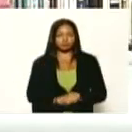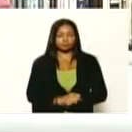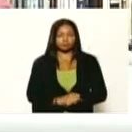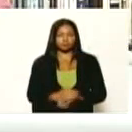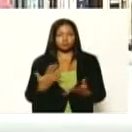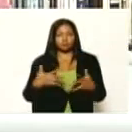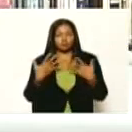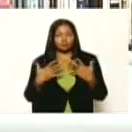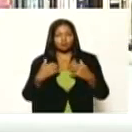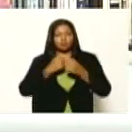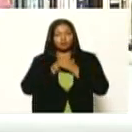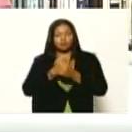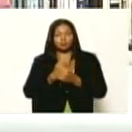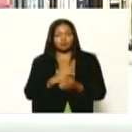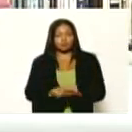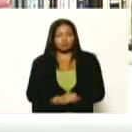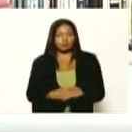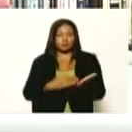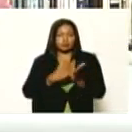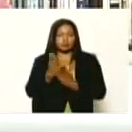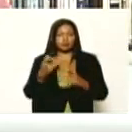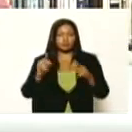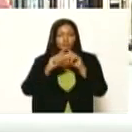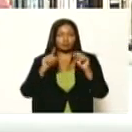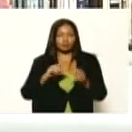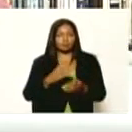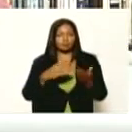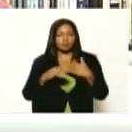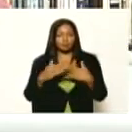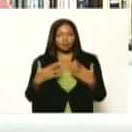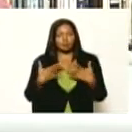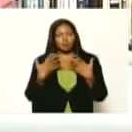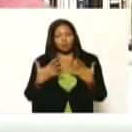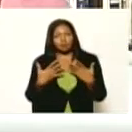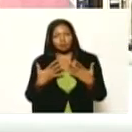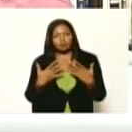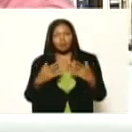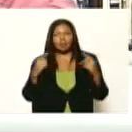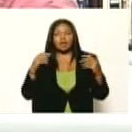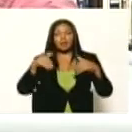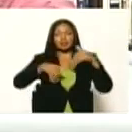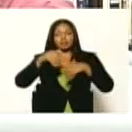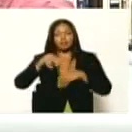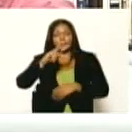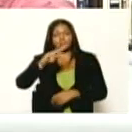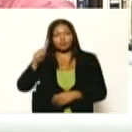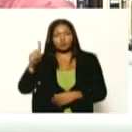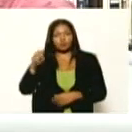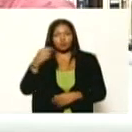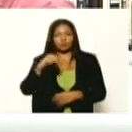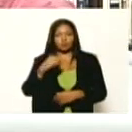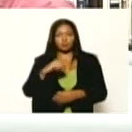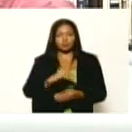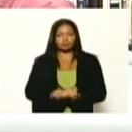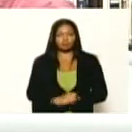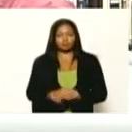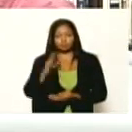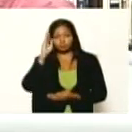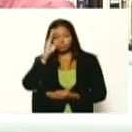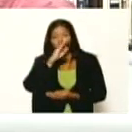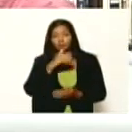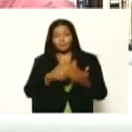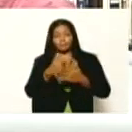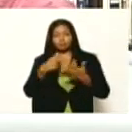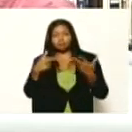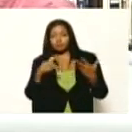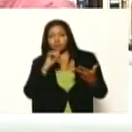alegría, por el amor, por la lealtad, vamos a la gran mega elección del 21 de noviembre. Diosdado Cabello, tiene más